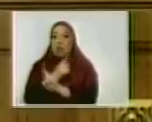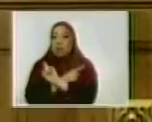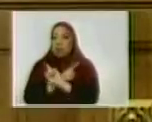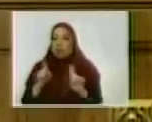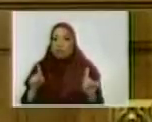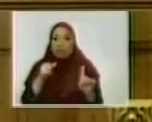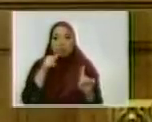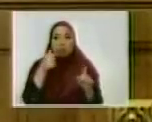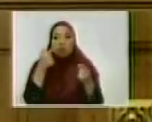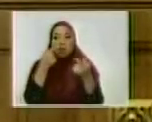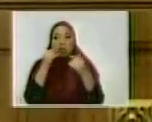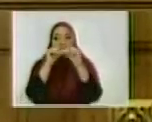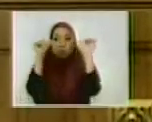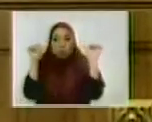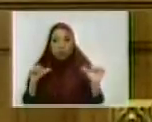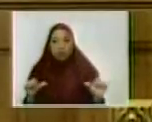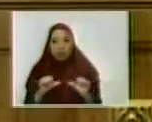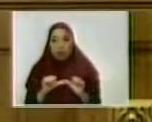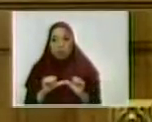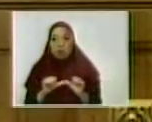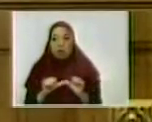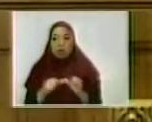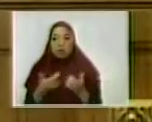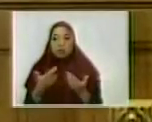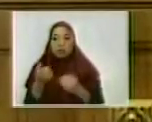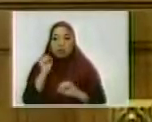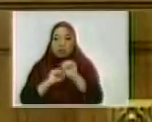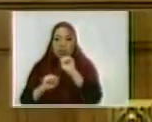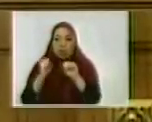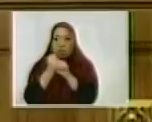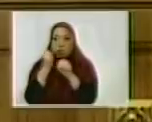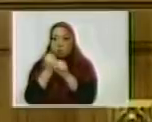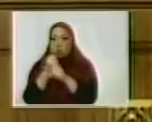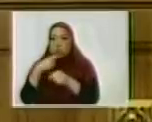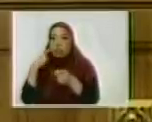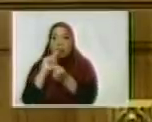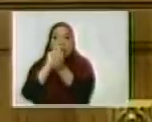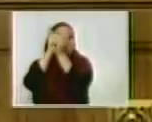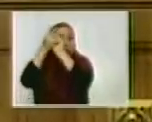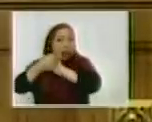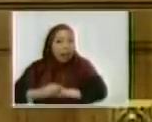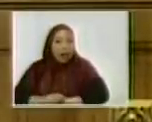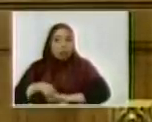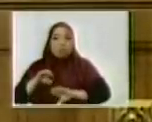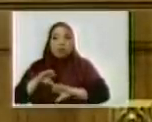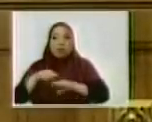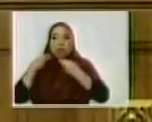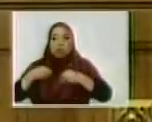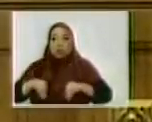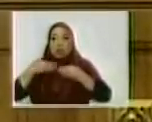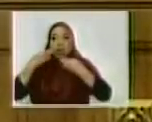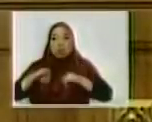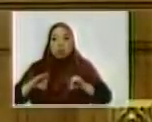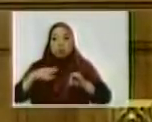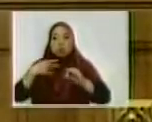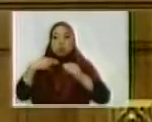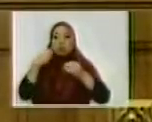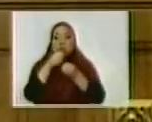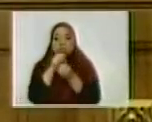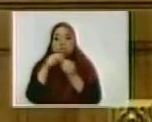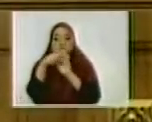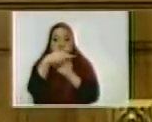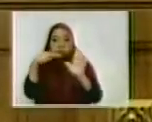una infraestructura que trascienda a lo meramente de acciones